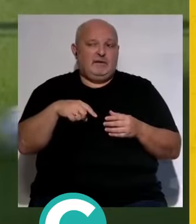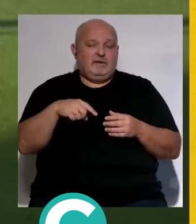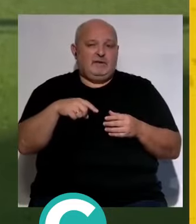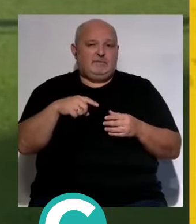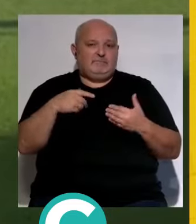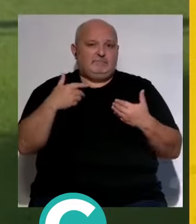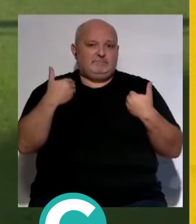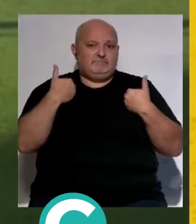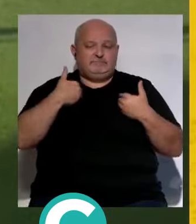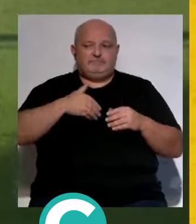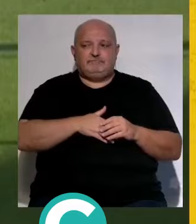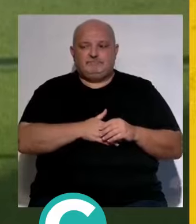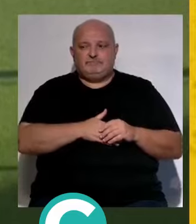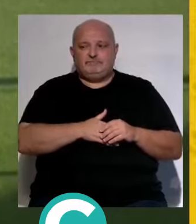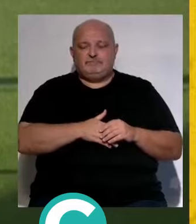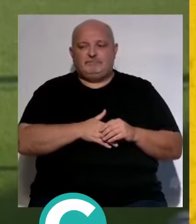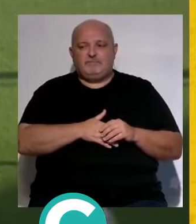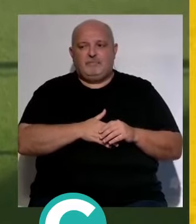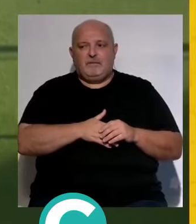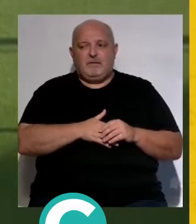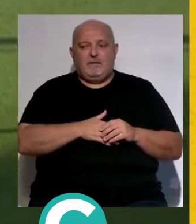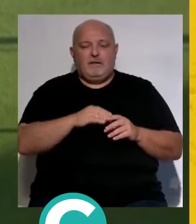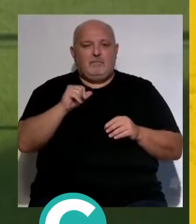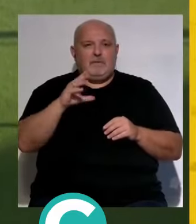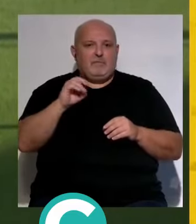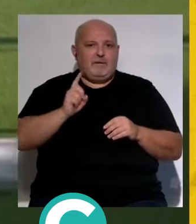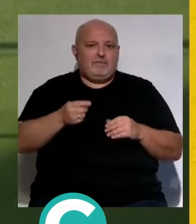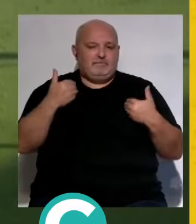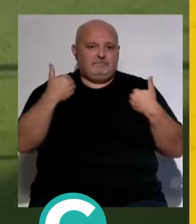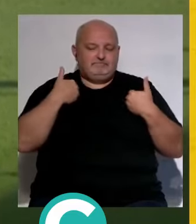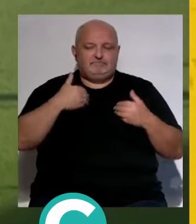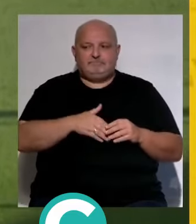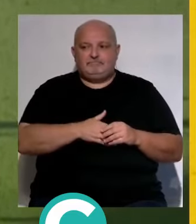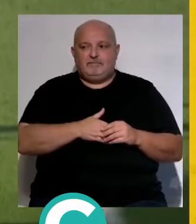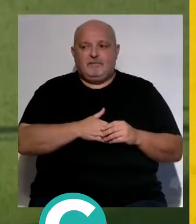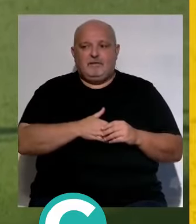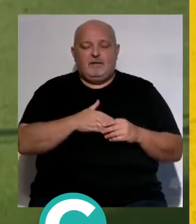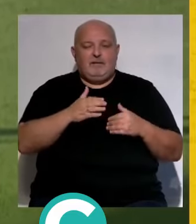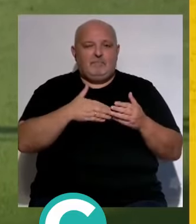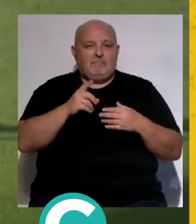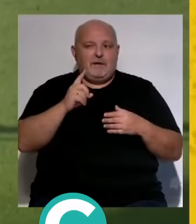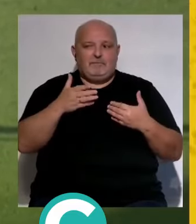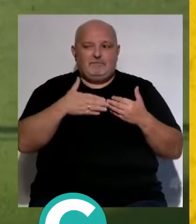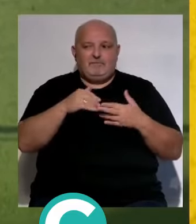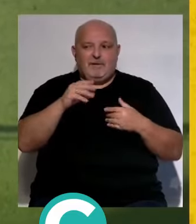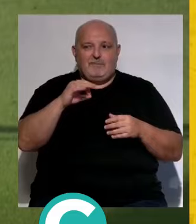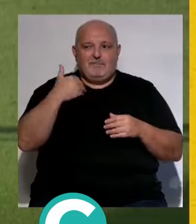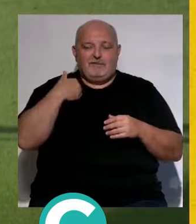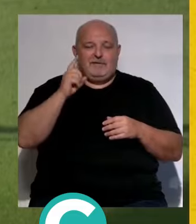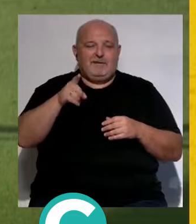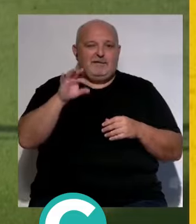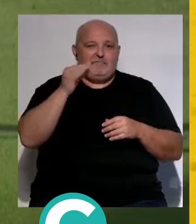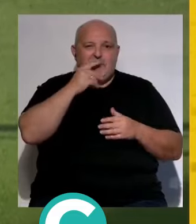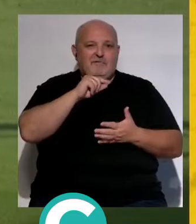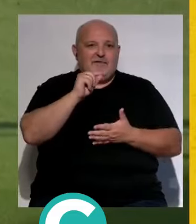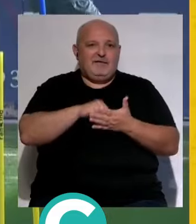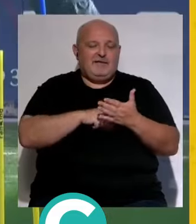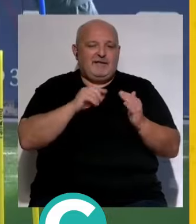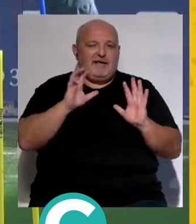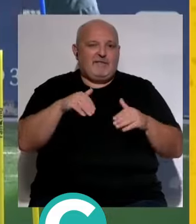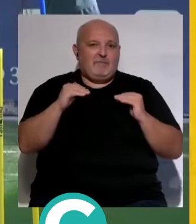rol de suplente. Claro, correcto. Paco decide. Exactamente. En las manos de Paco estamos. Es el mejor fichaje que de momento ha